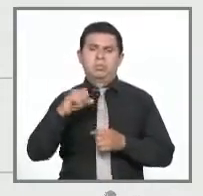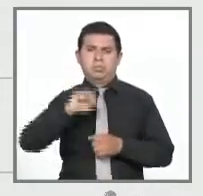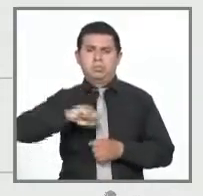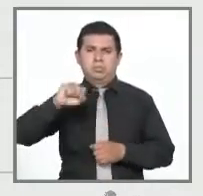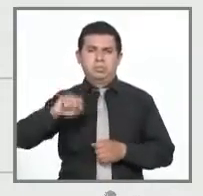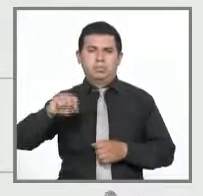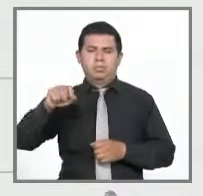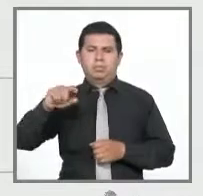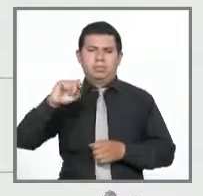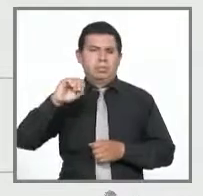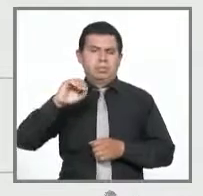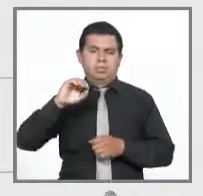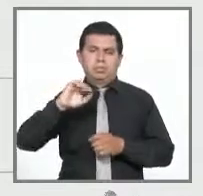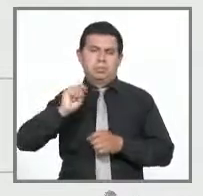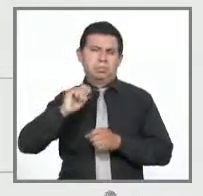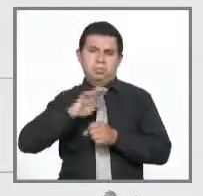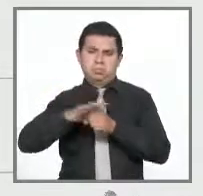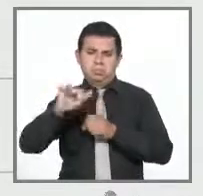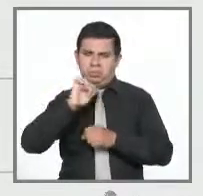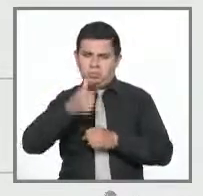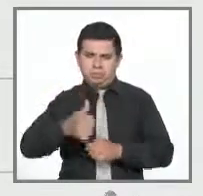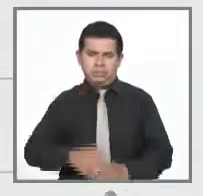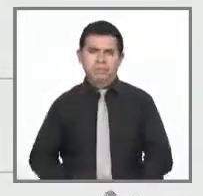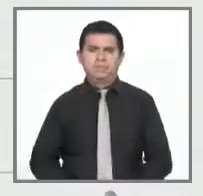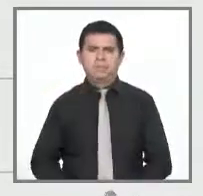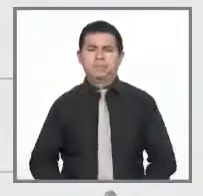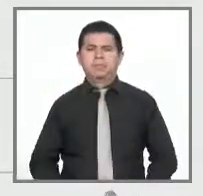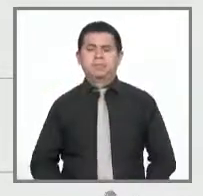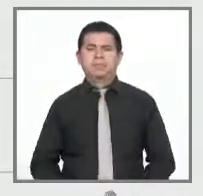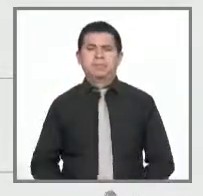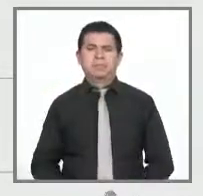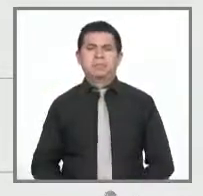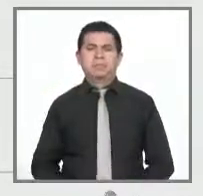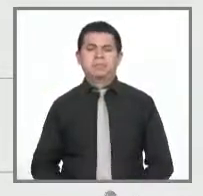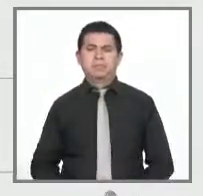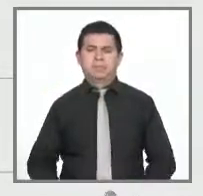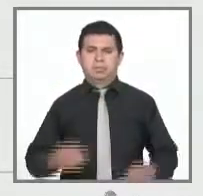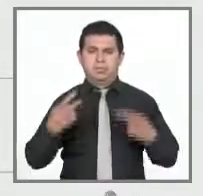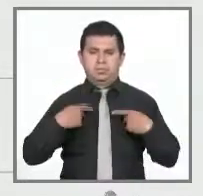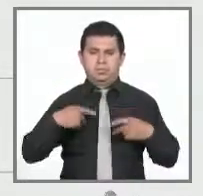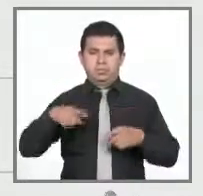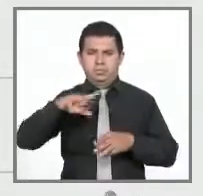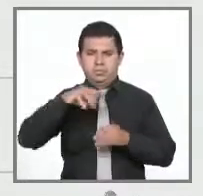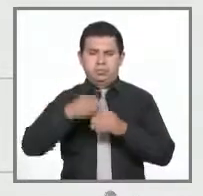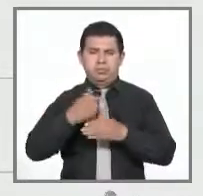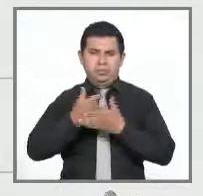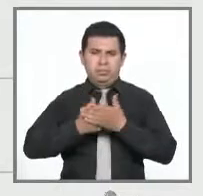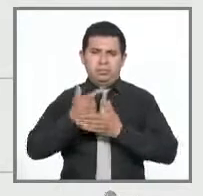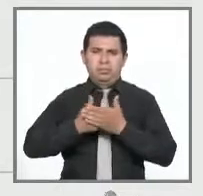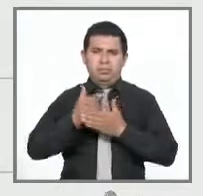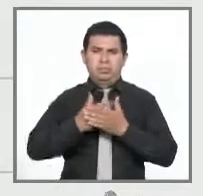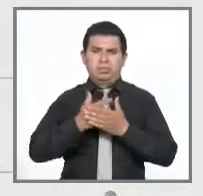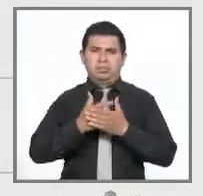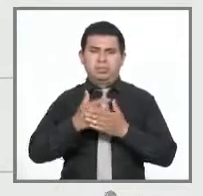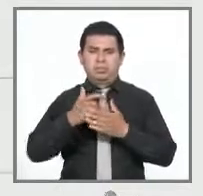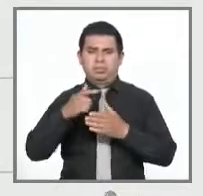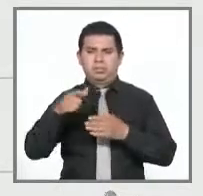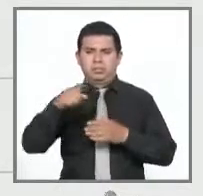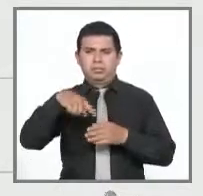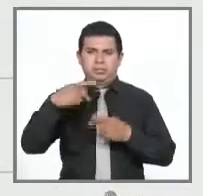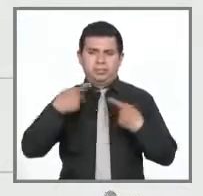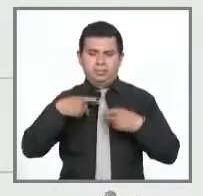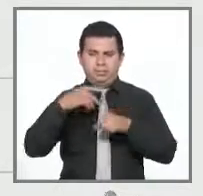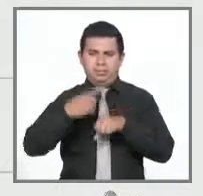0 por ciento de los totales fueron de las camas disponibles o